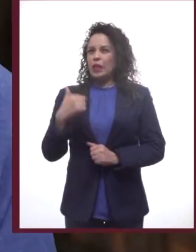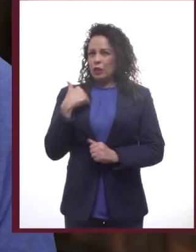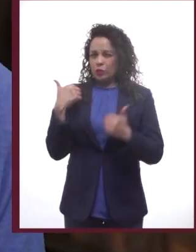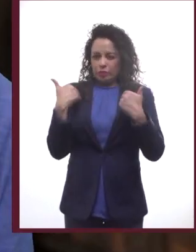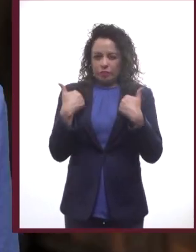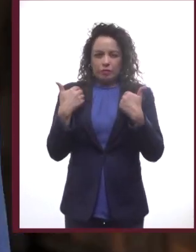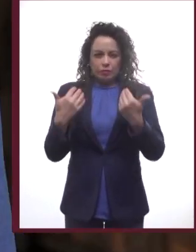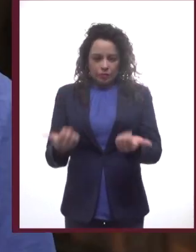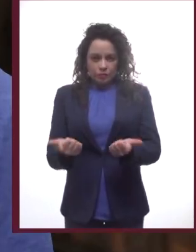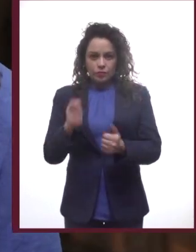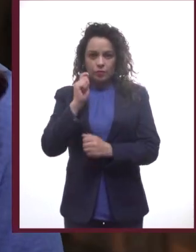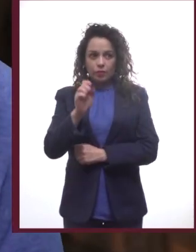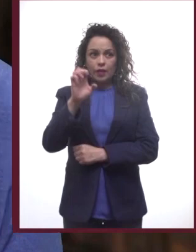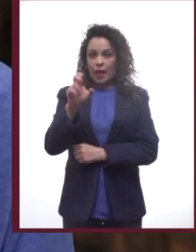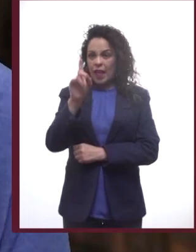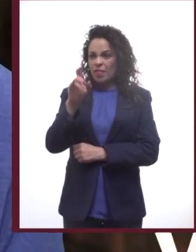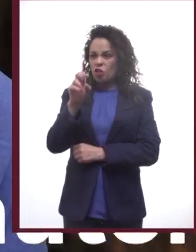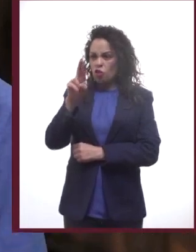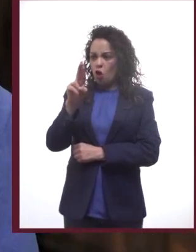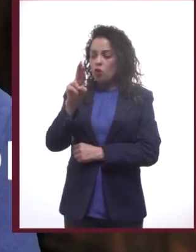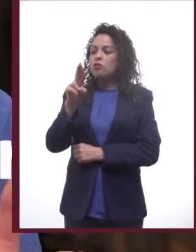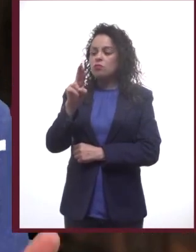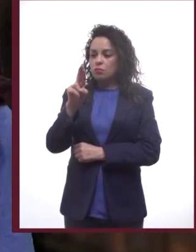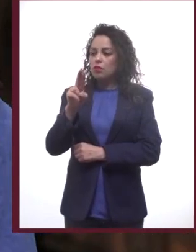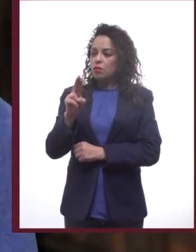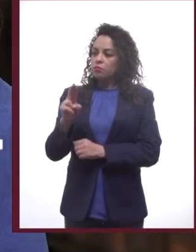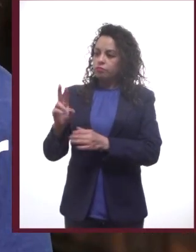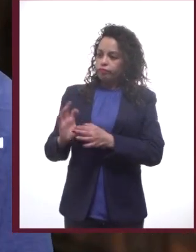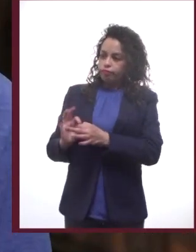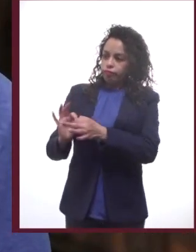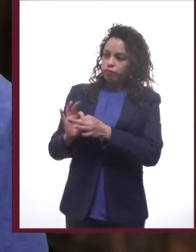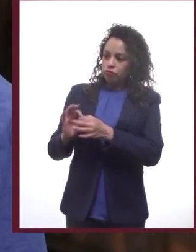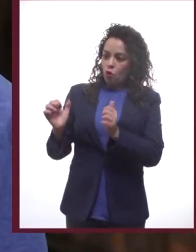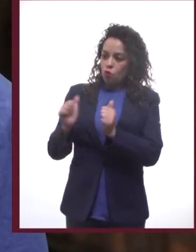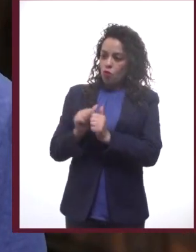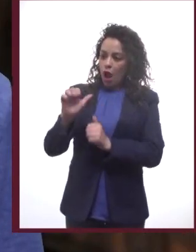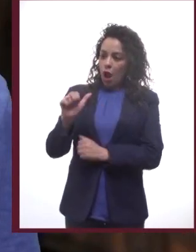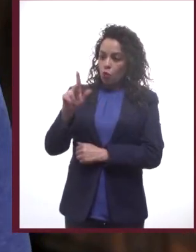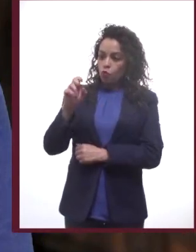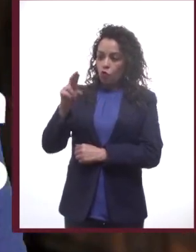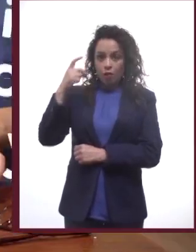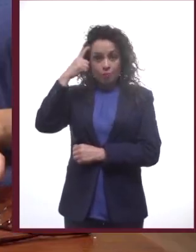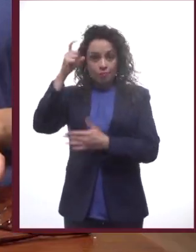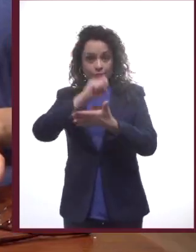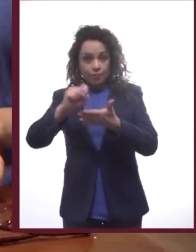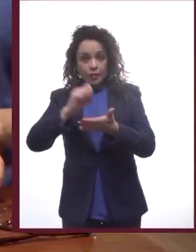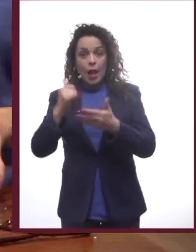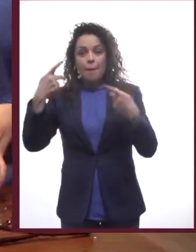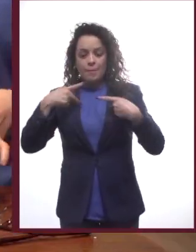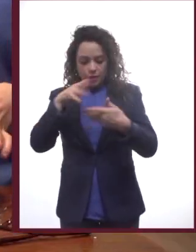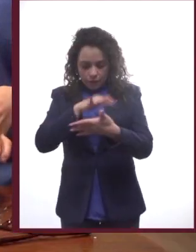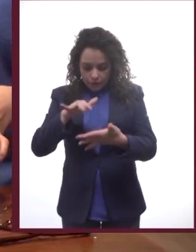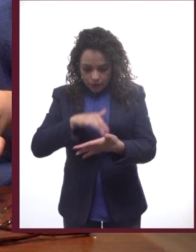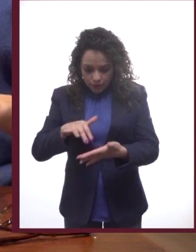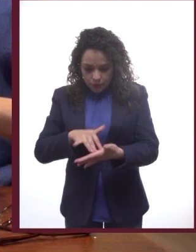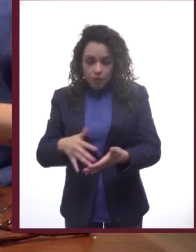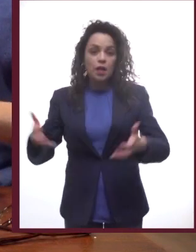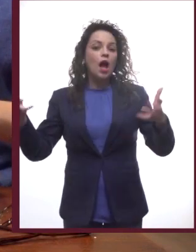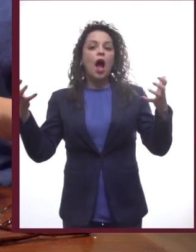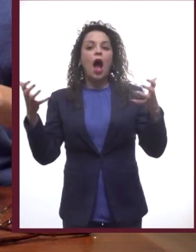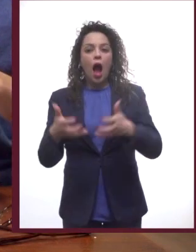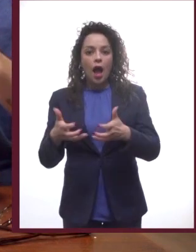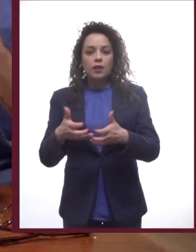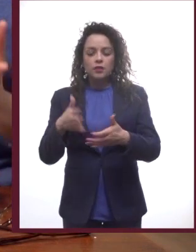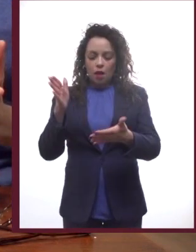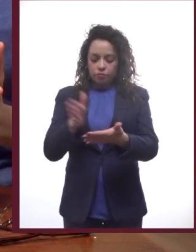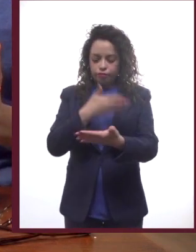Según entiendo, un editor es el vínculo entre el autor y los lectores. Se encarga de revisar manuscritos y